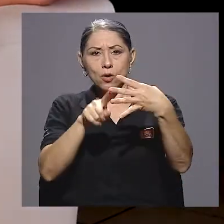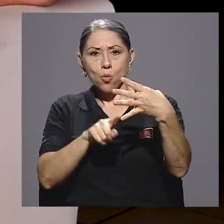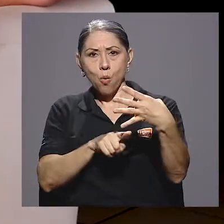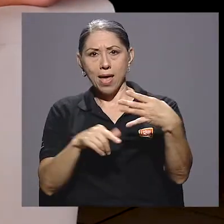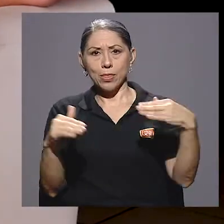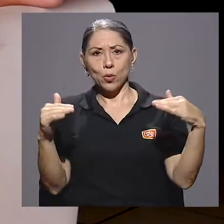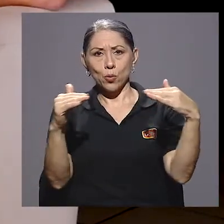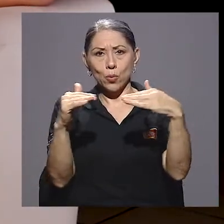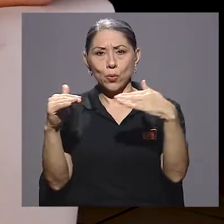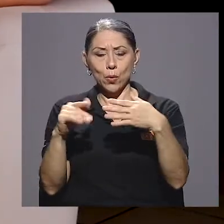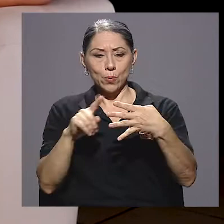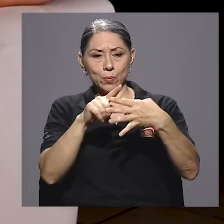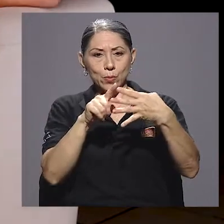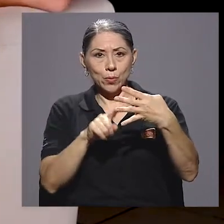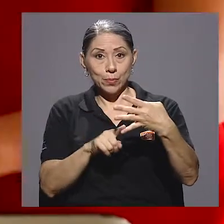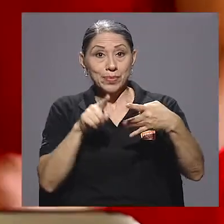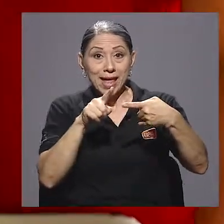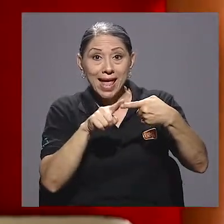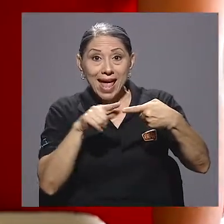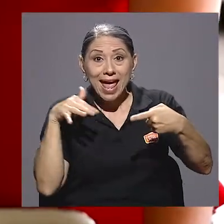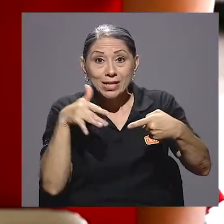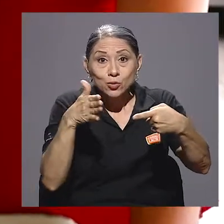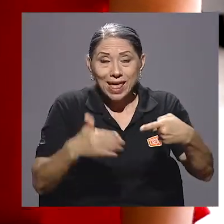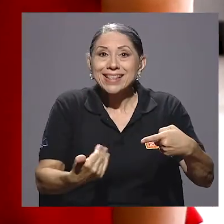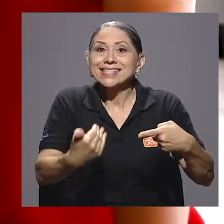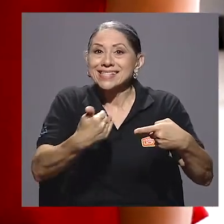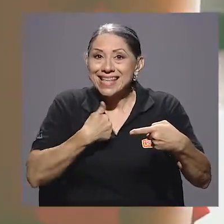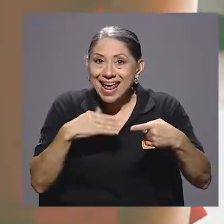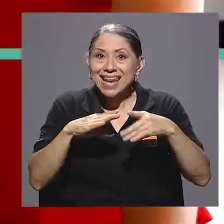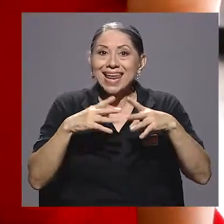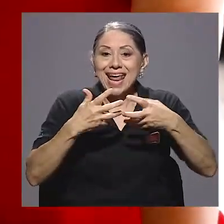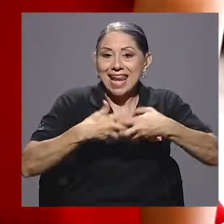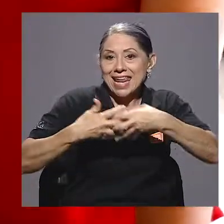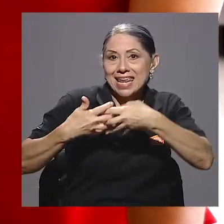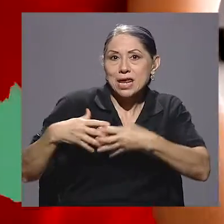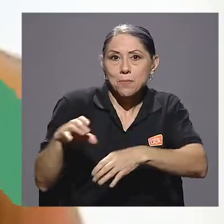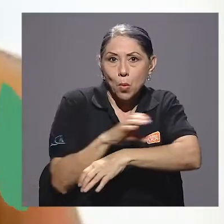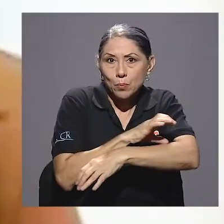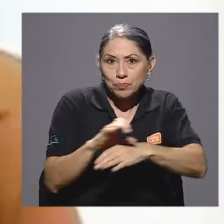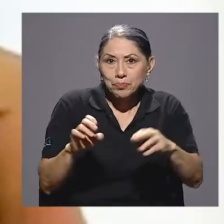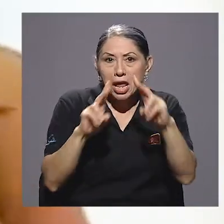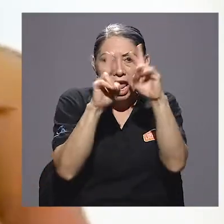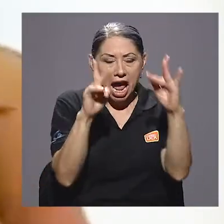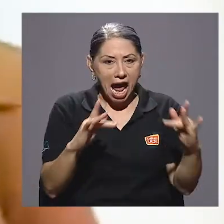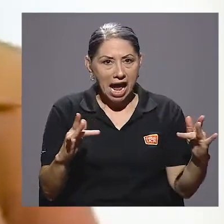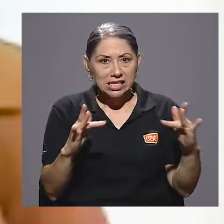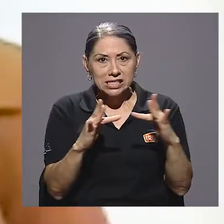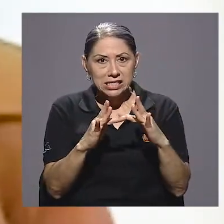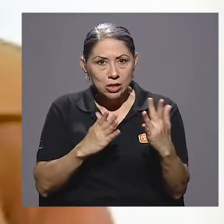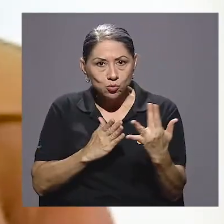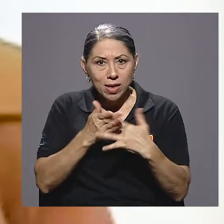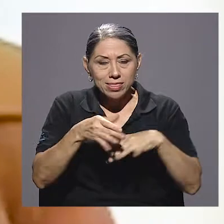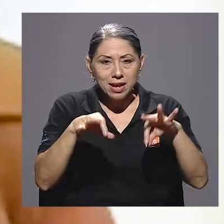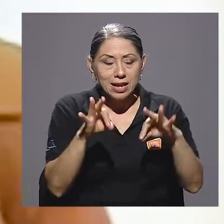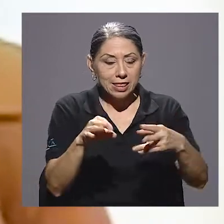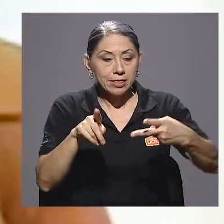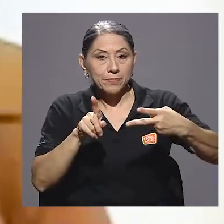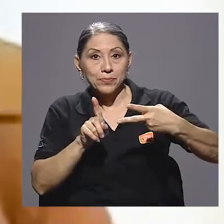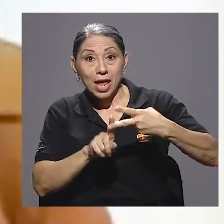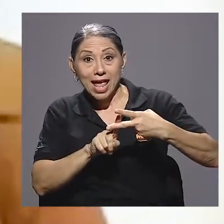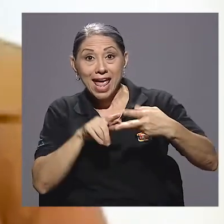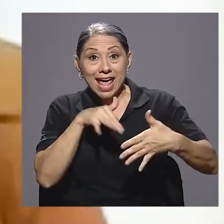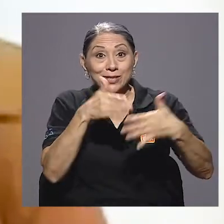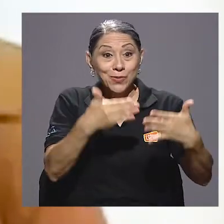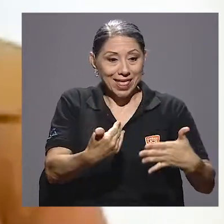escenarios, estudiantes que tenían el equipo, que tenían el acceso a internet, otros estudiantes que